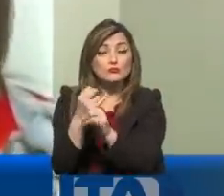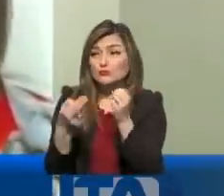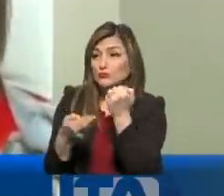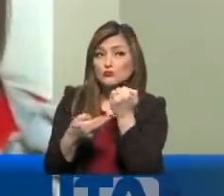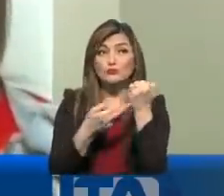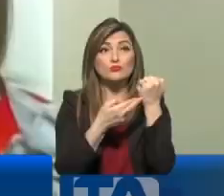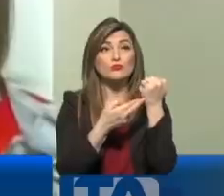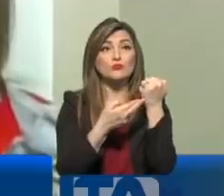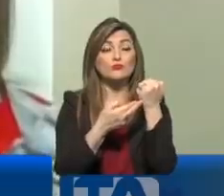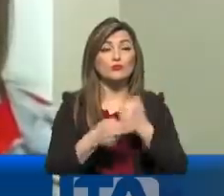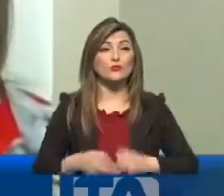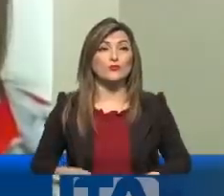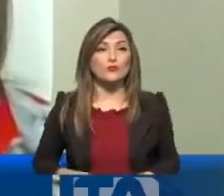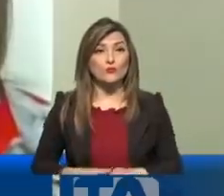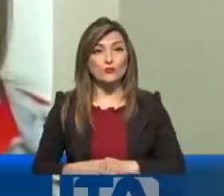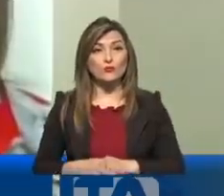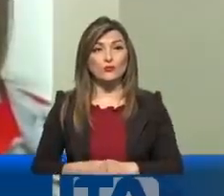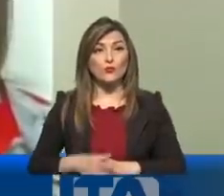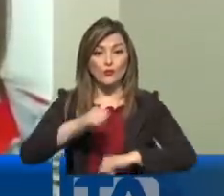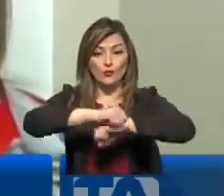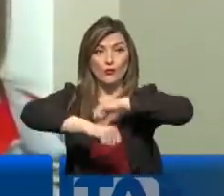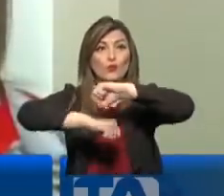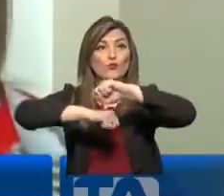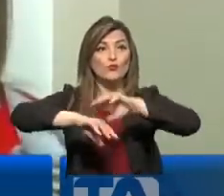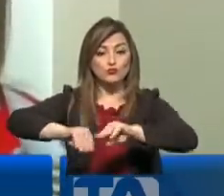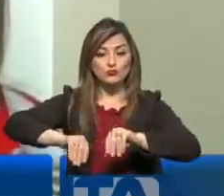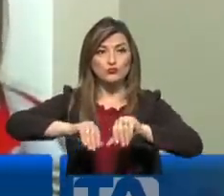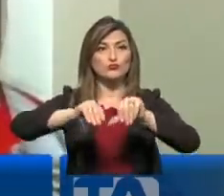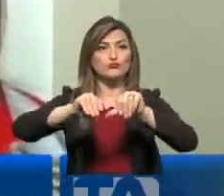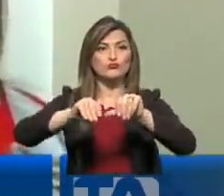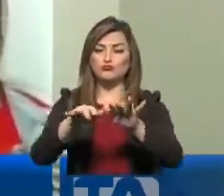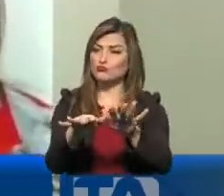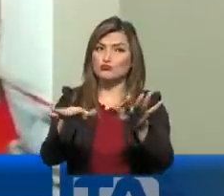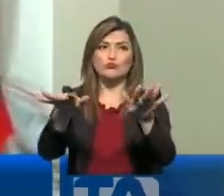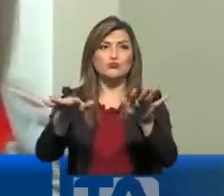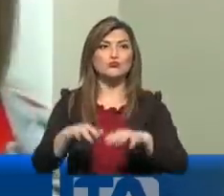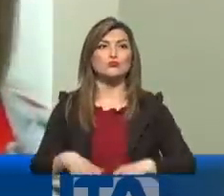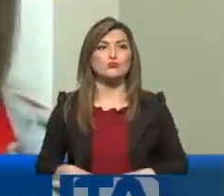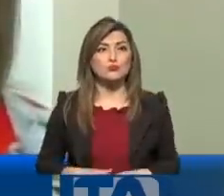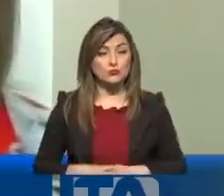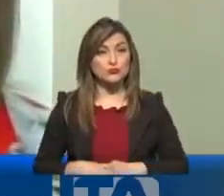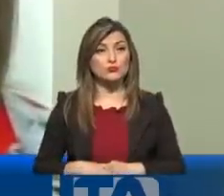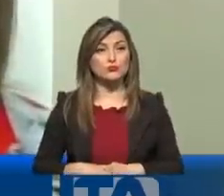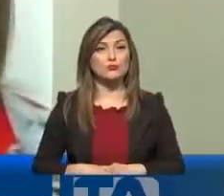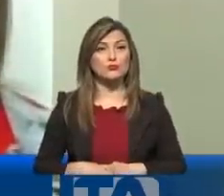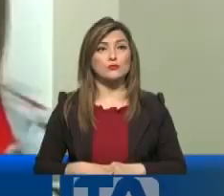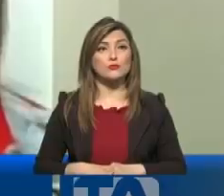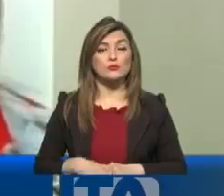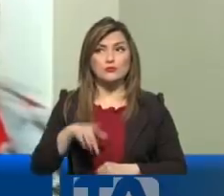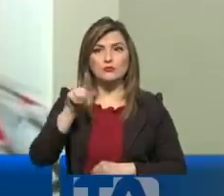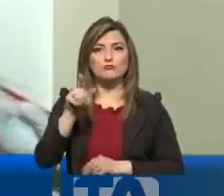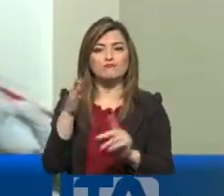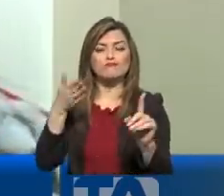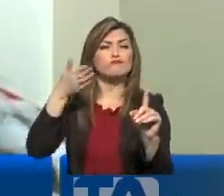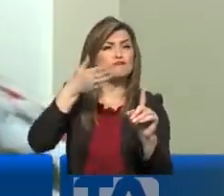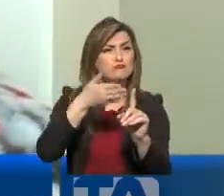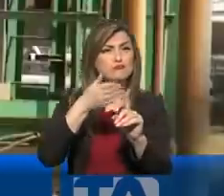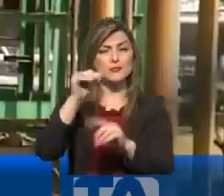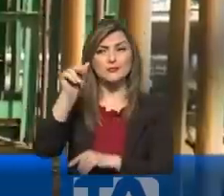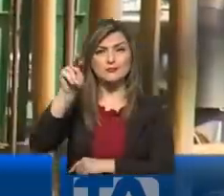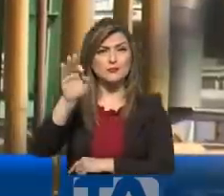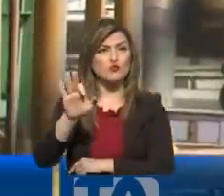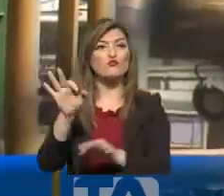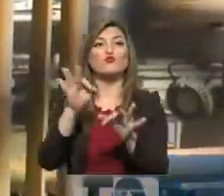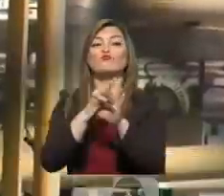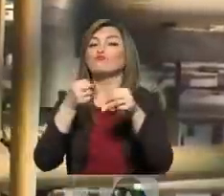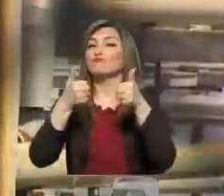reforzar. Ellos tienen una estructura territorial mucho más amplia, la cobertura. Deberíamos apuntar a que CNT funcione bien.